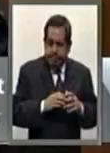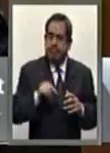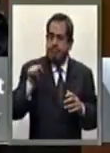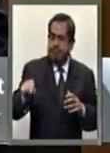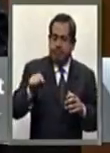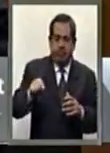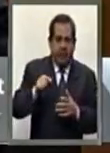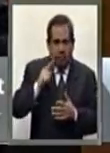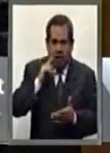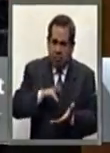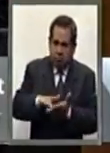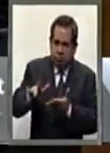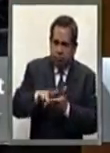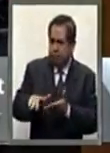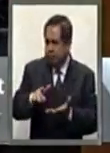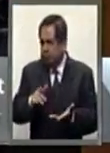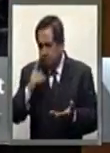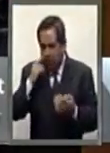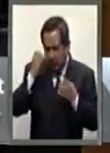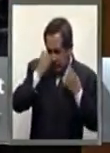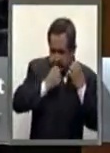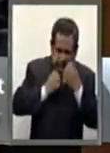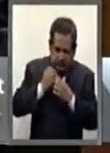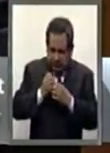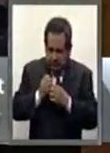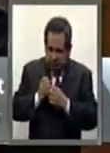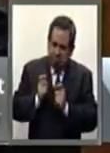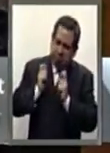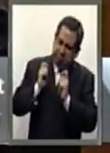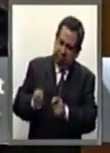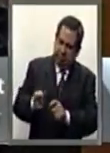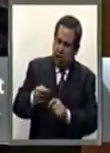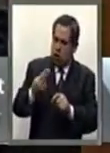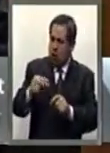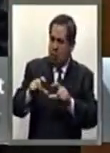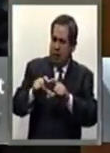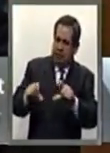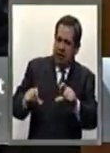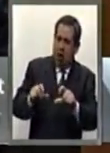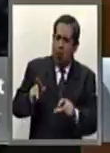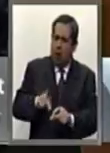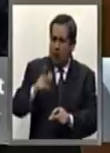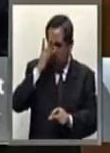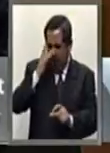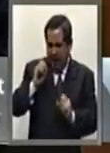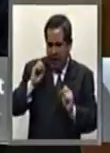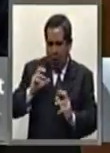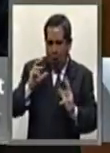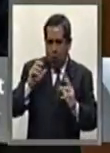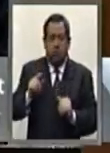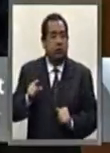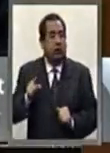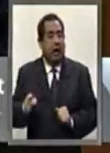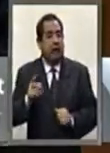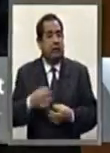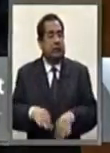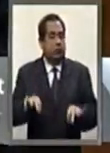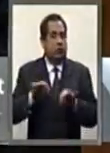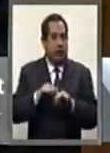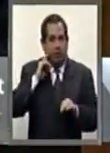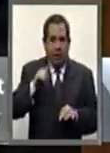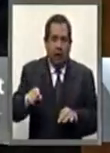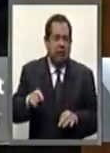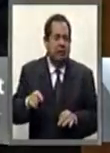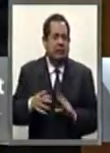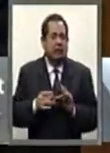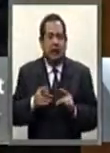encargada de determinar la procedencia o no para otorgar dicho nombramiento. Para ponderar la relevancia del asunto que nos ocupa,